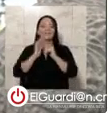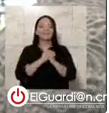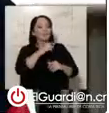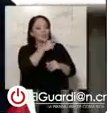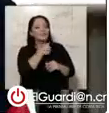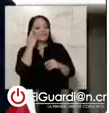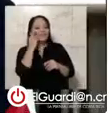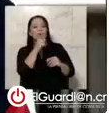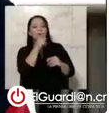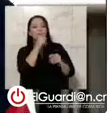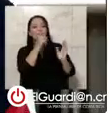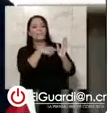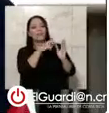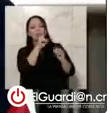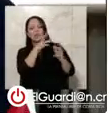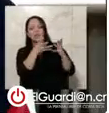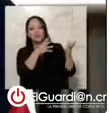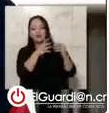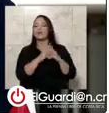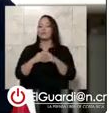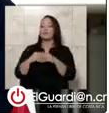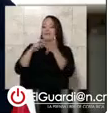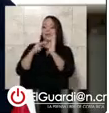son 1.200, 1.300. Va a agarrar